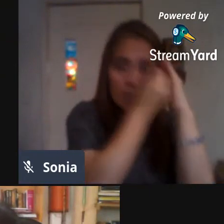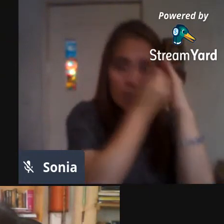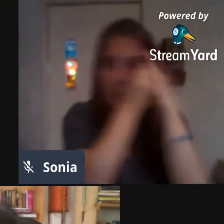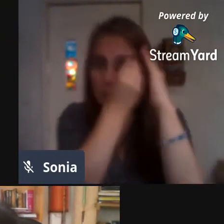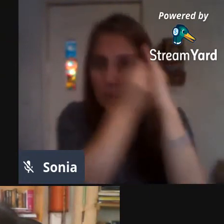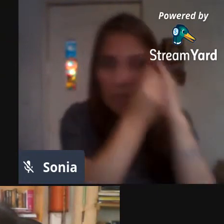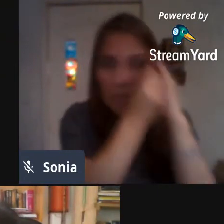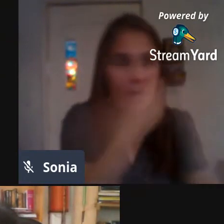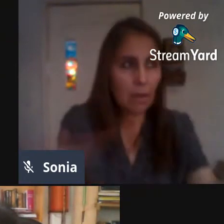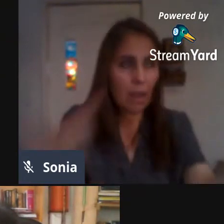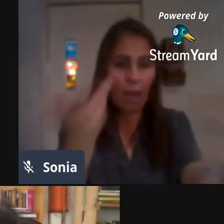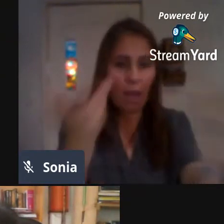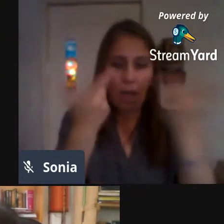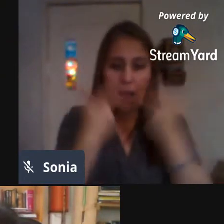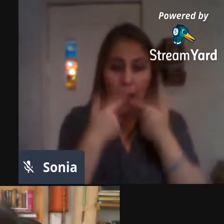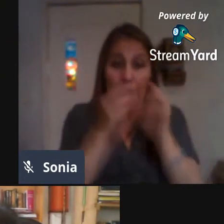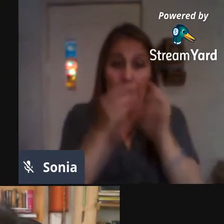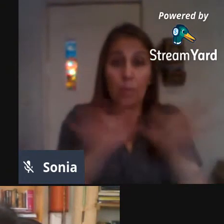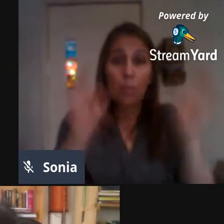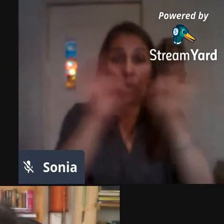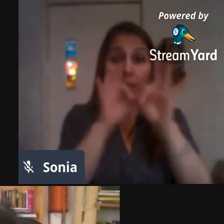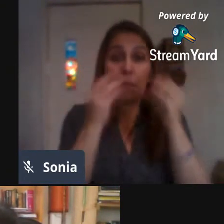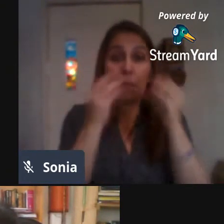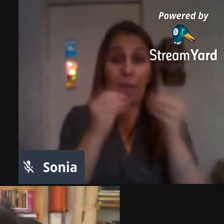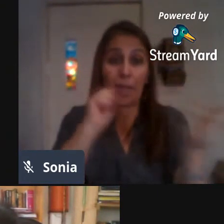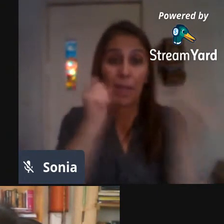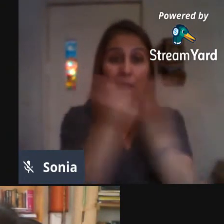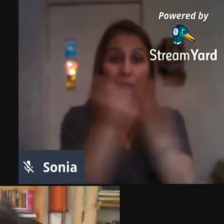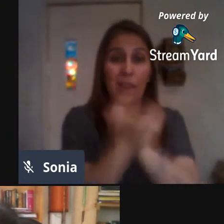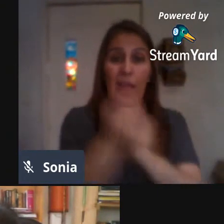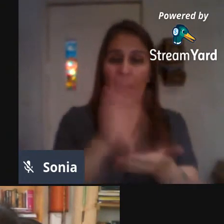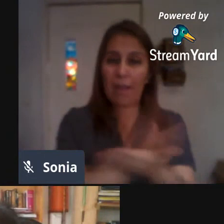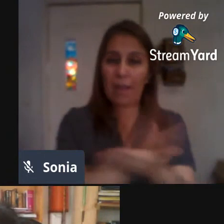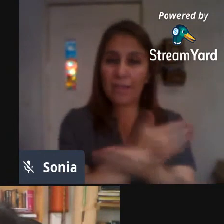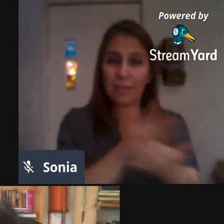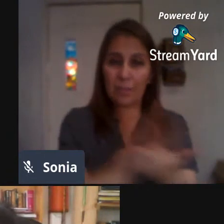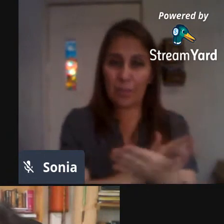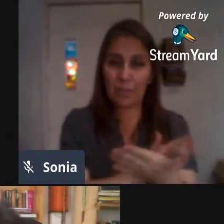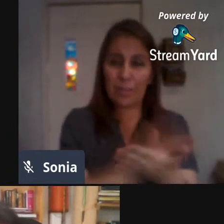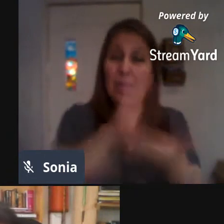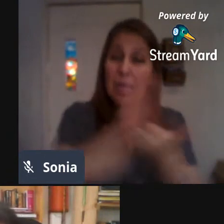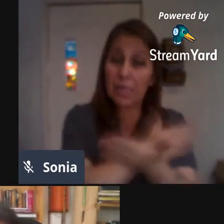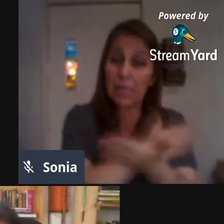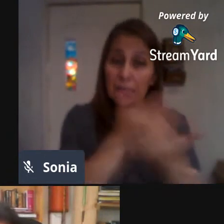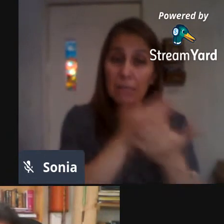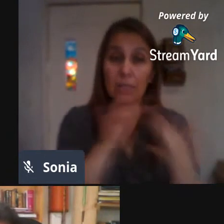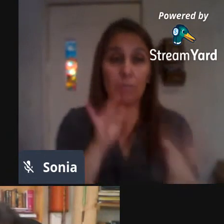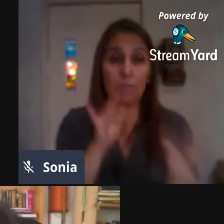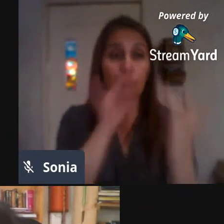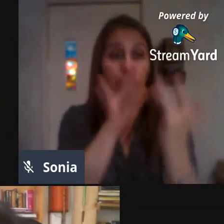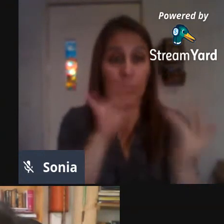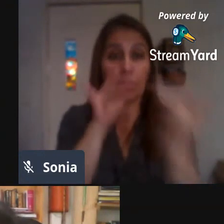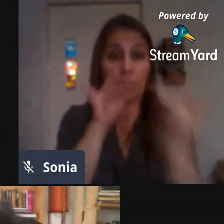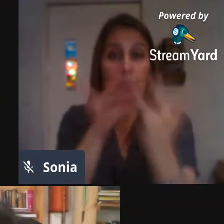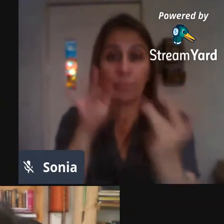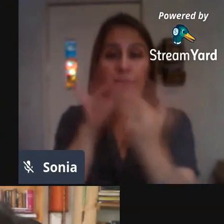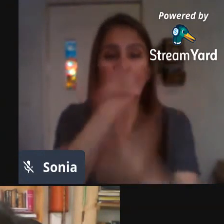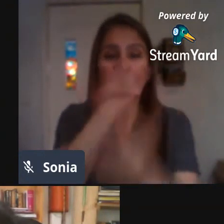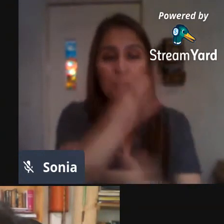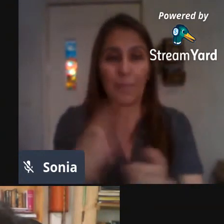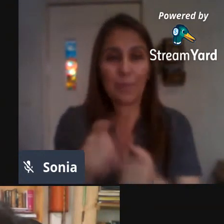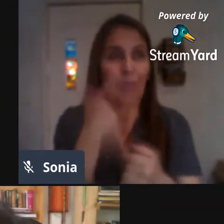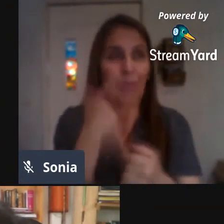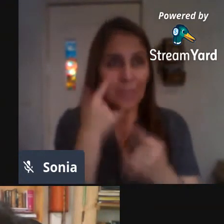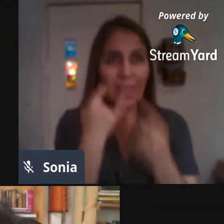para poderla llevar a canciones y desde allí acercarnos a las personas y volver esto un poco familiar y ser gratas cedieran